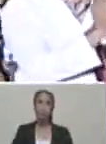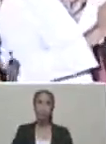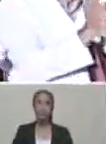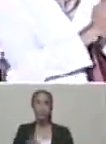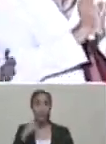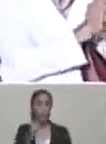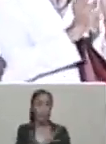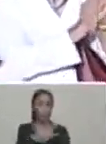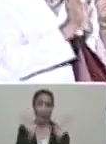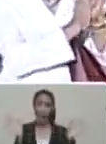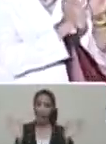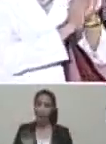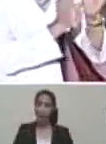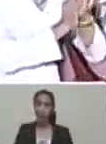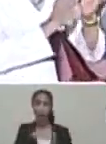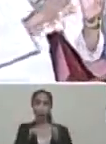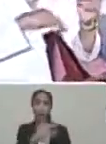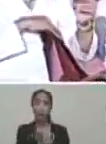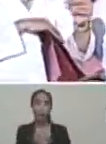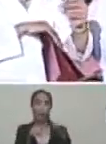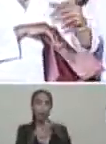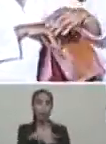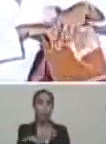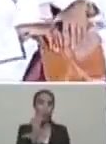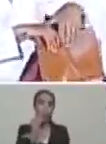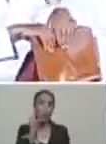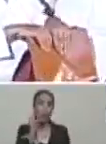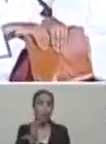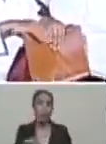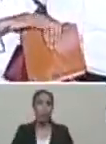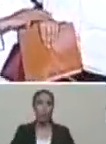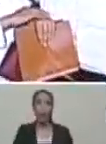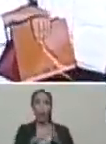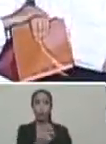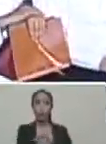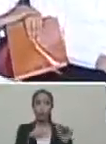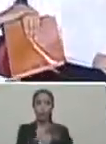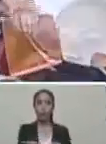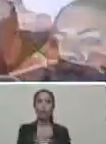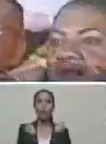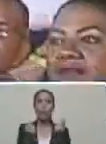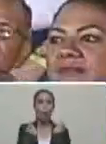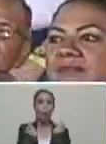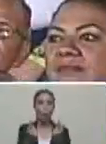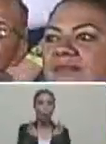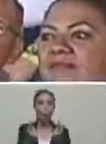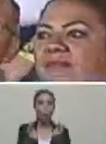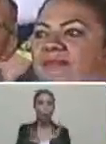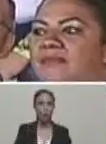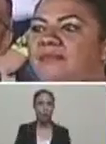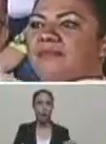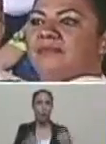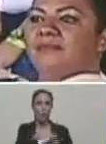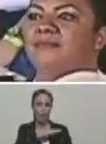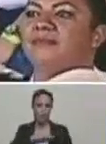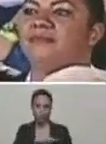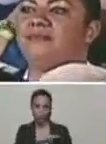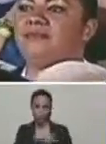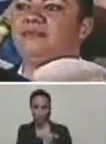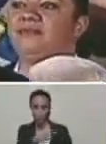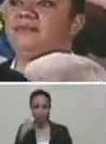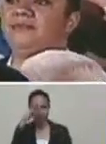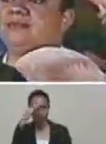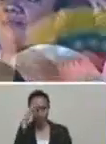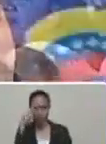claro es que Barrio Adentro, las 11 misiones cubanas presentes, somos soldados en